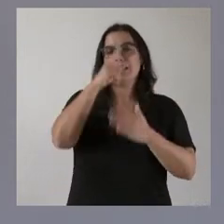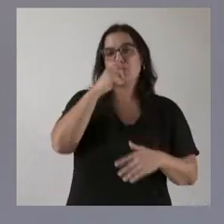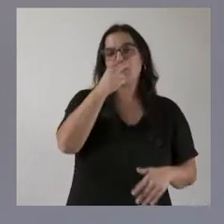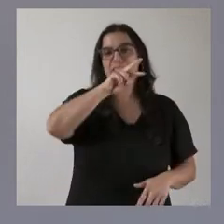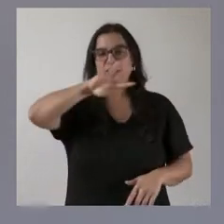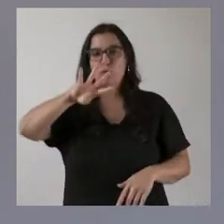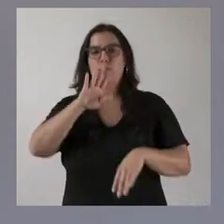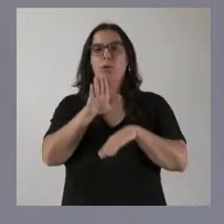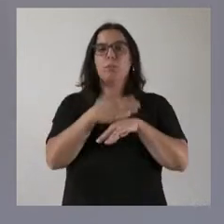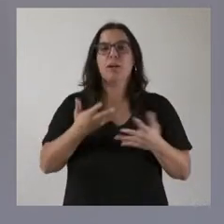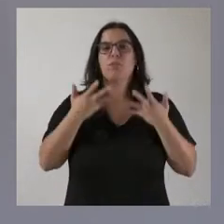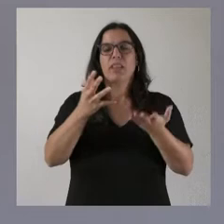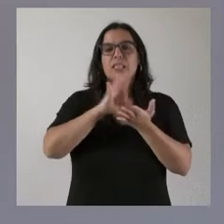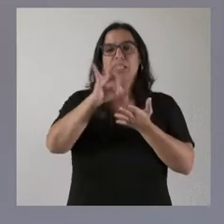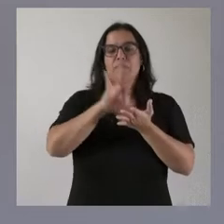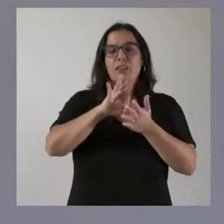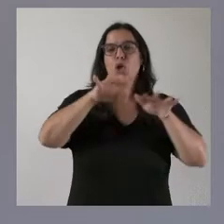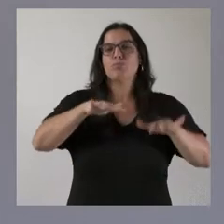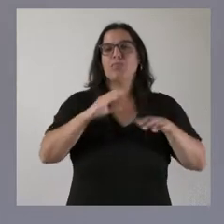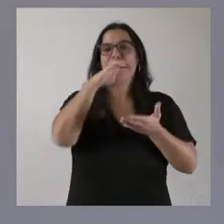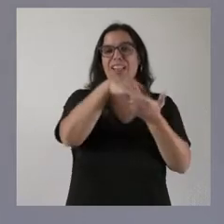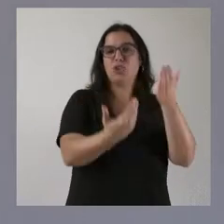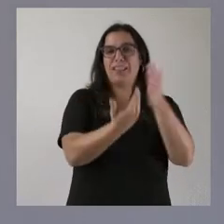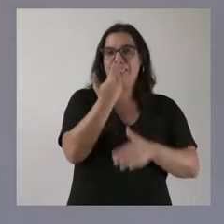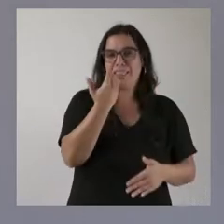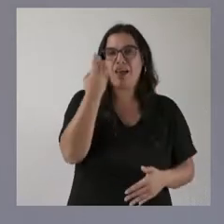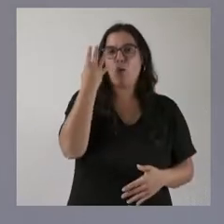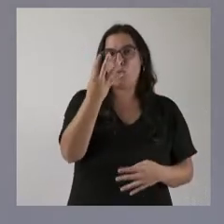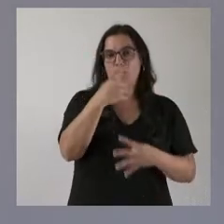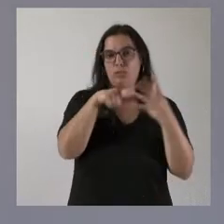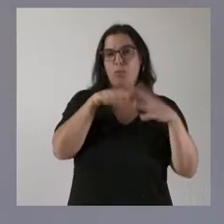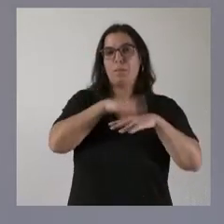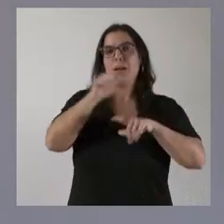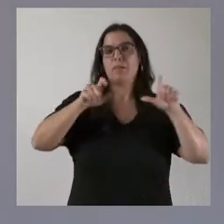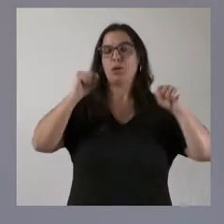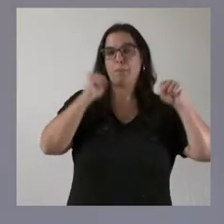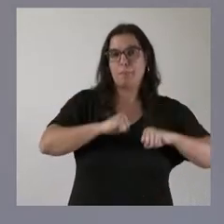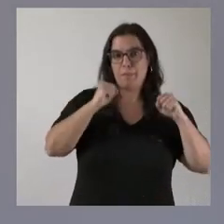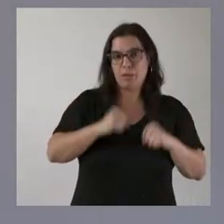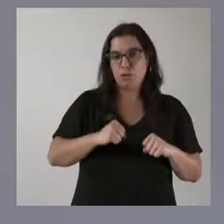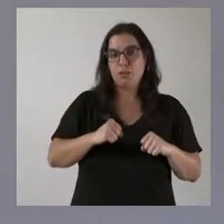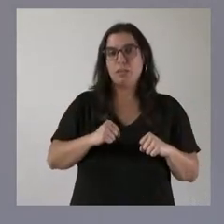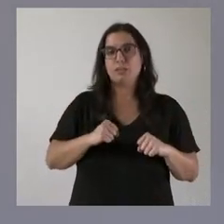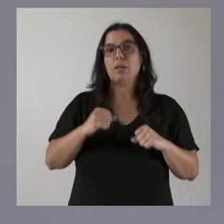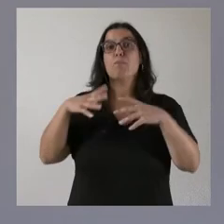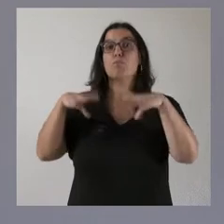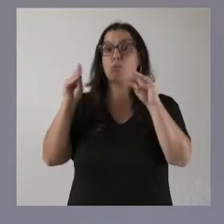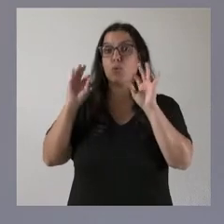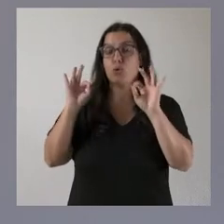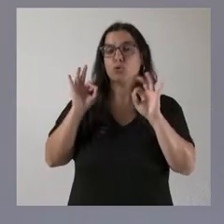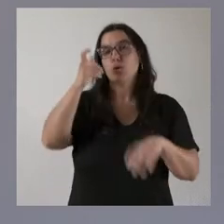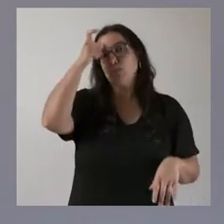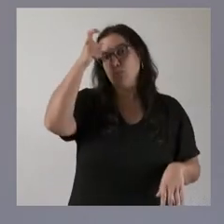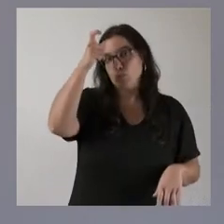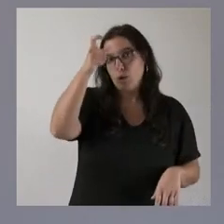para la cortación del servicio de estancias diurnas en cuatro centros de personas mayores en Burgos en las localidades